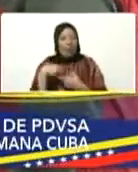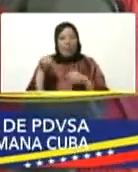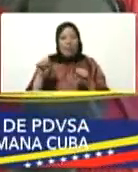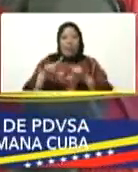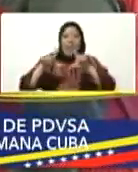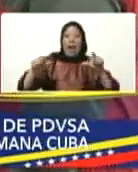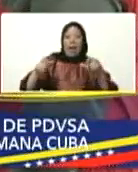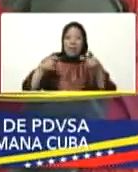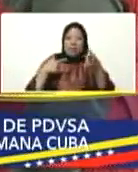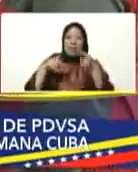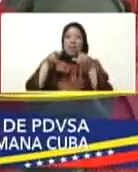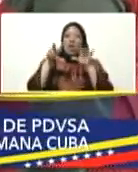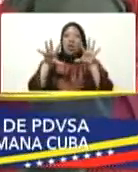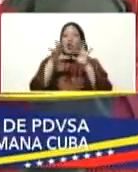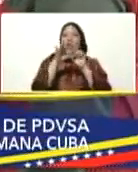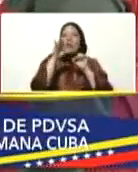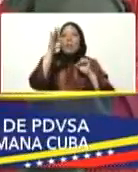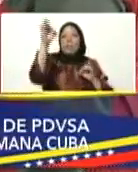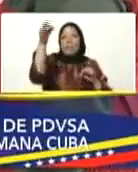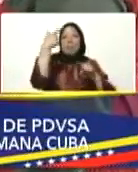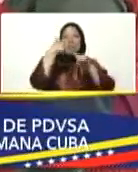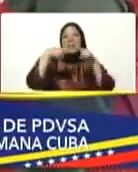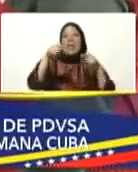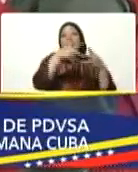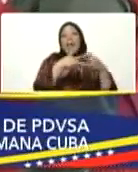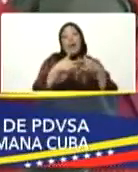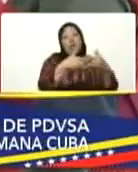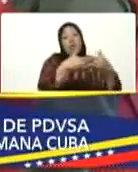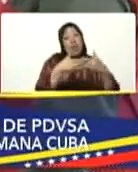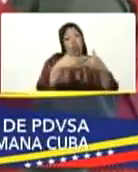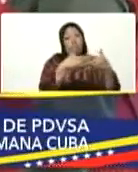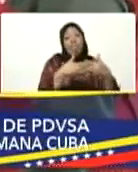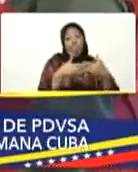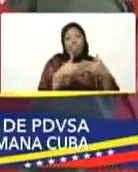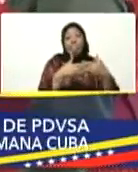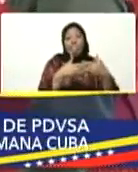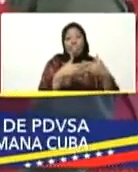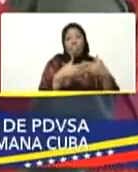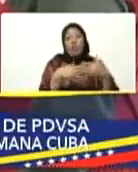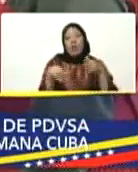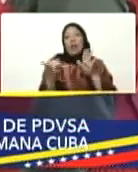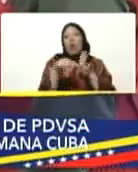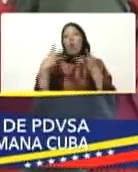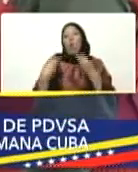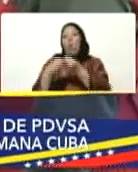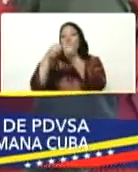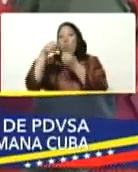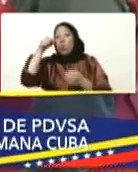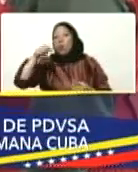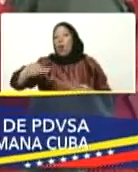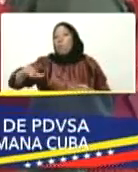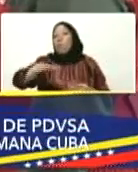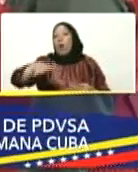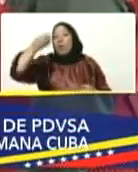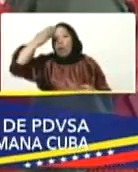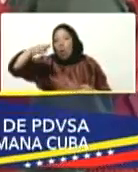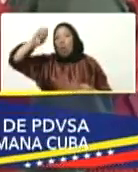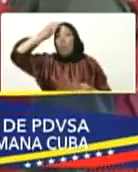90 millas del imperialismo norteamericano. Allá fueron ustedes, junto al pueblo de Cuba, los bomberos